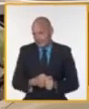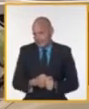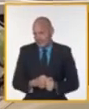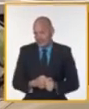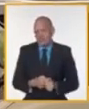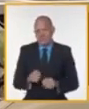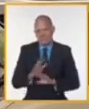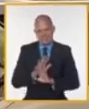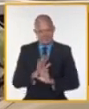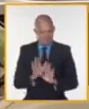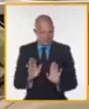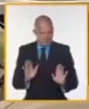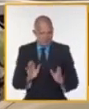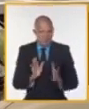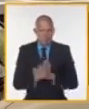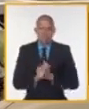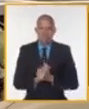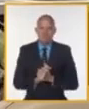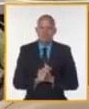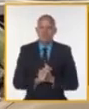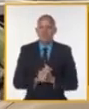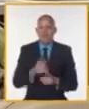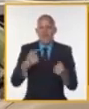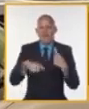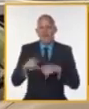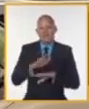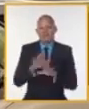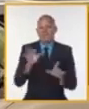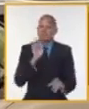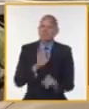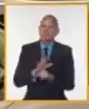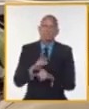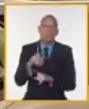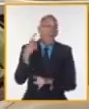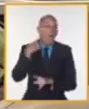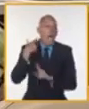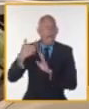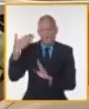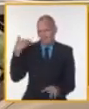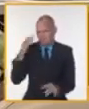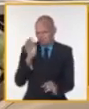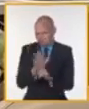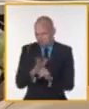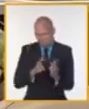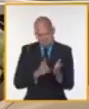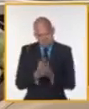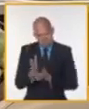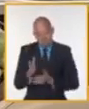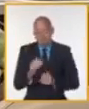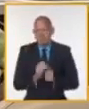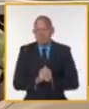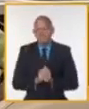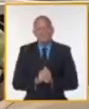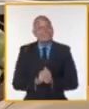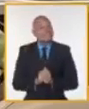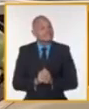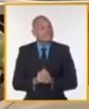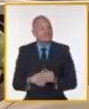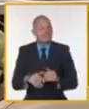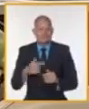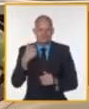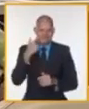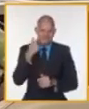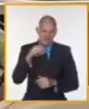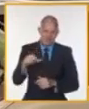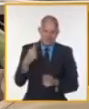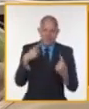viene haciendo hace un año. Que se ha insistido y coincidimos en que la comunicación puede ser superior de cuál es el pago